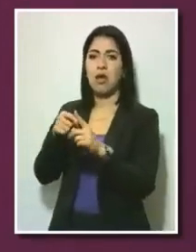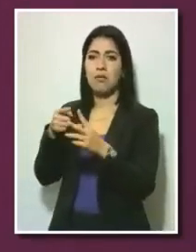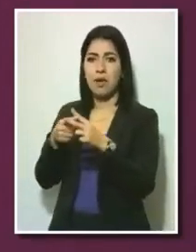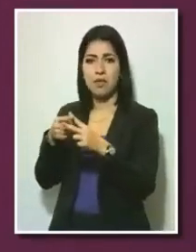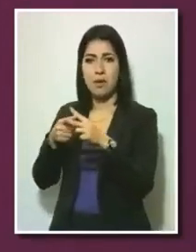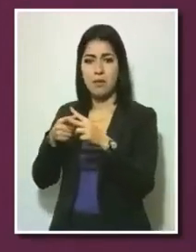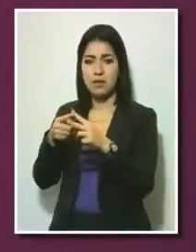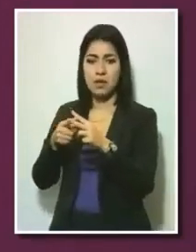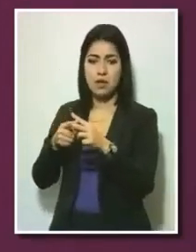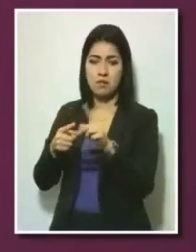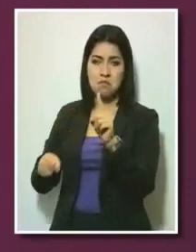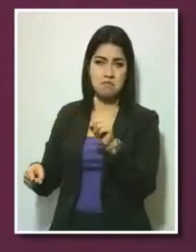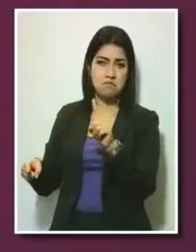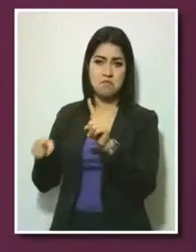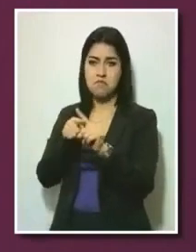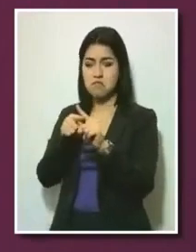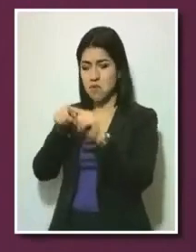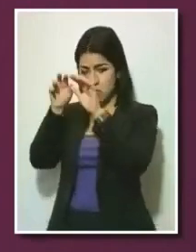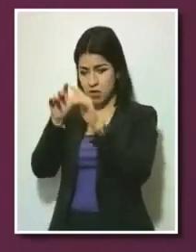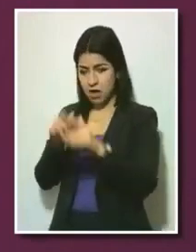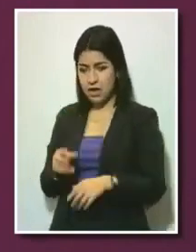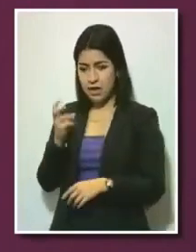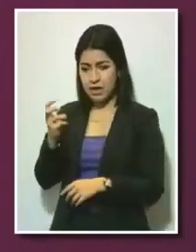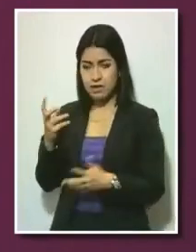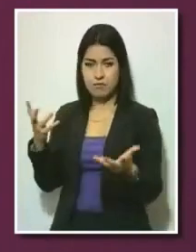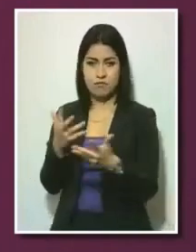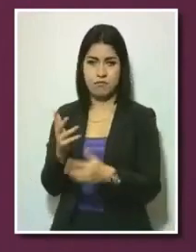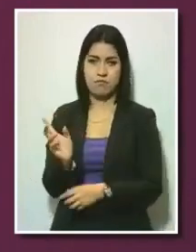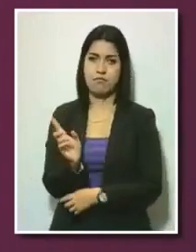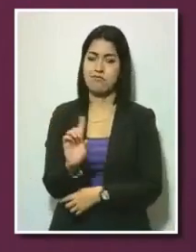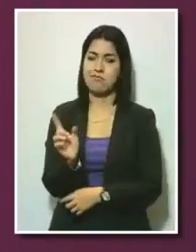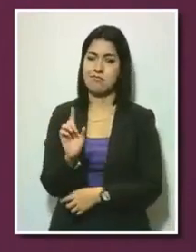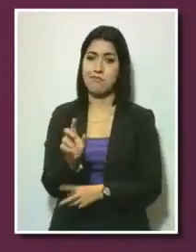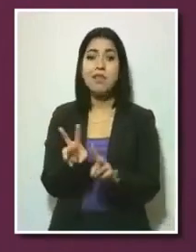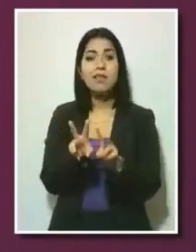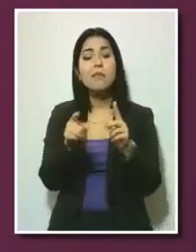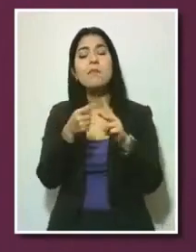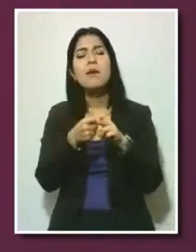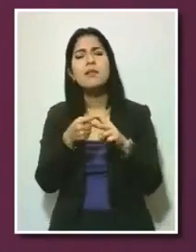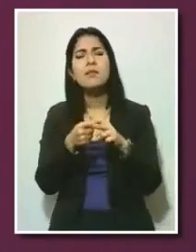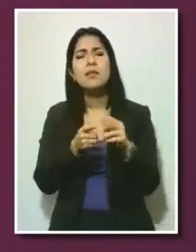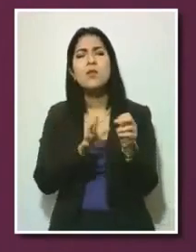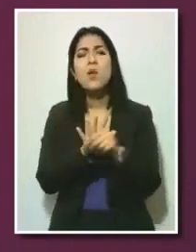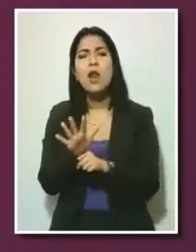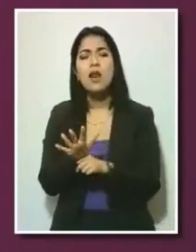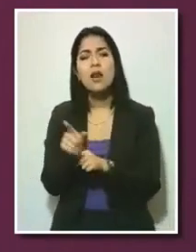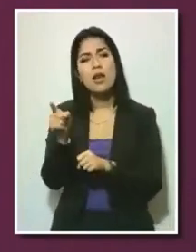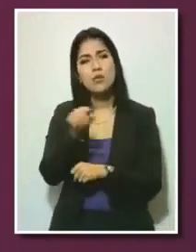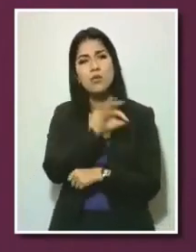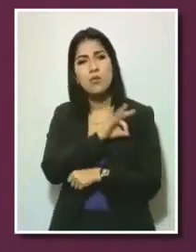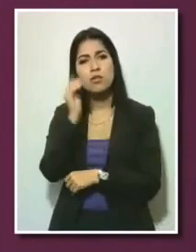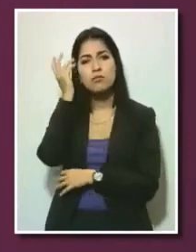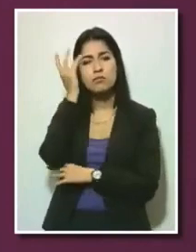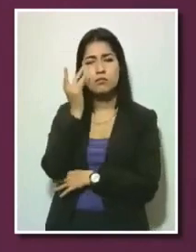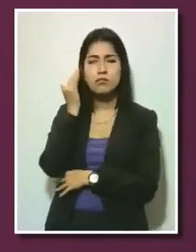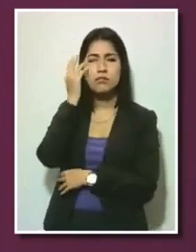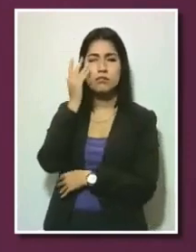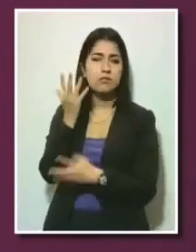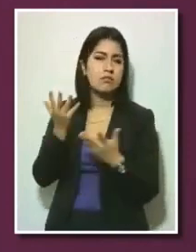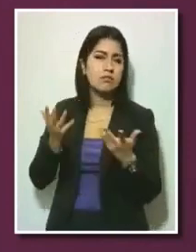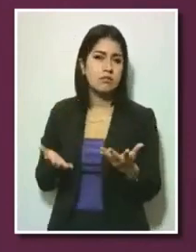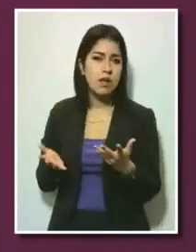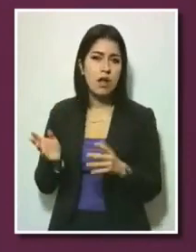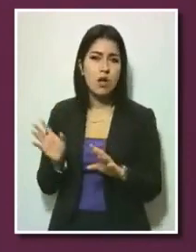son las matemáticas. Las matemáticas son el espacio donde tú puedas reflexionar sobre